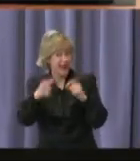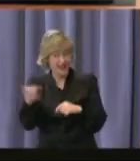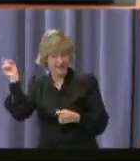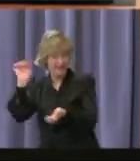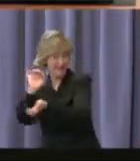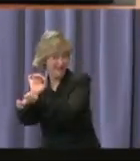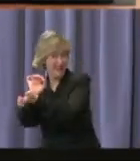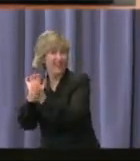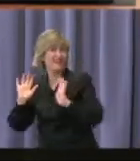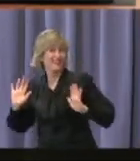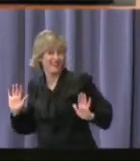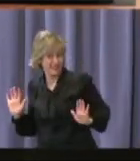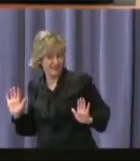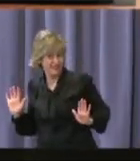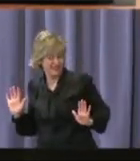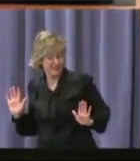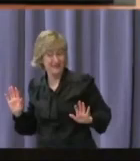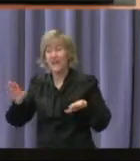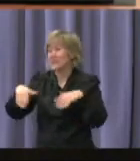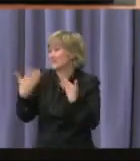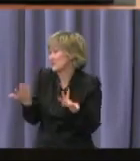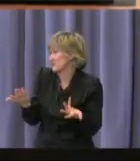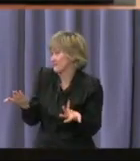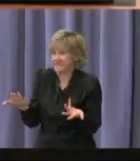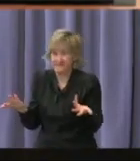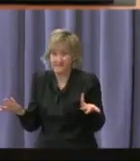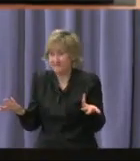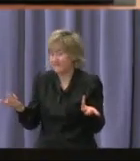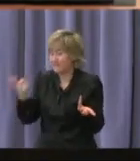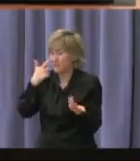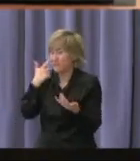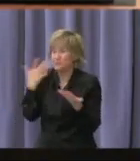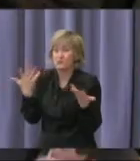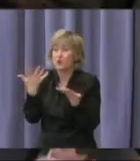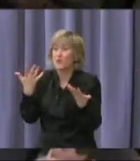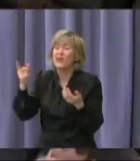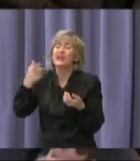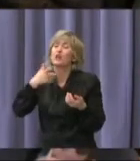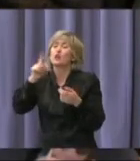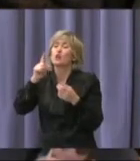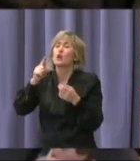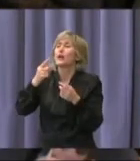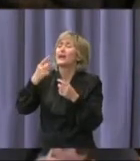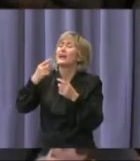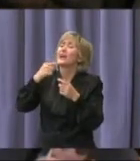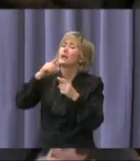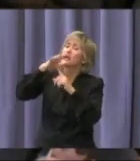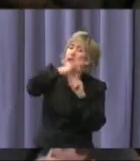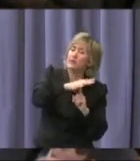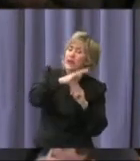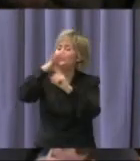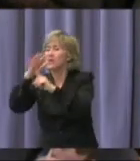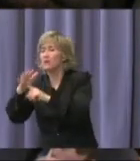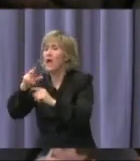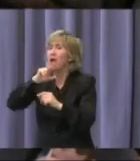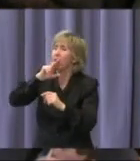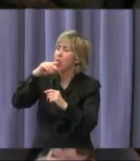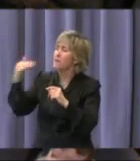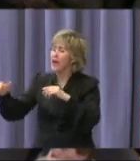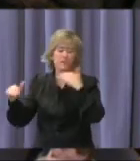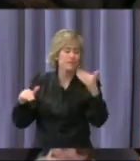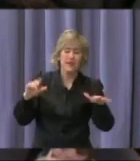cuestión cuantitativa. ¿Cómo pesamos el mal? No se trata de hacerlo, ni de demonizar a un sexo ni a otro. Se trata de